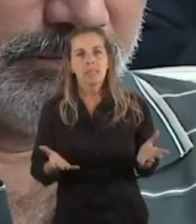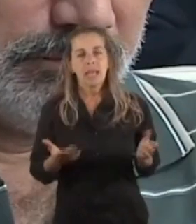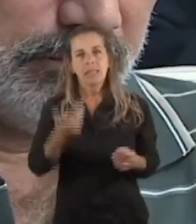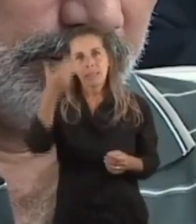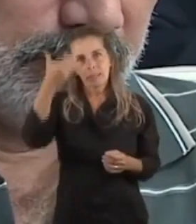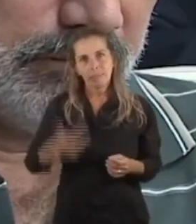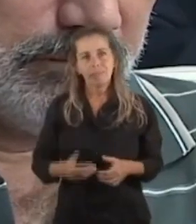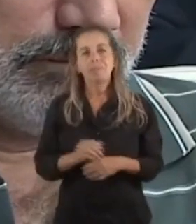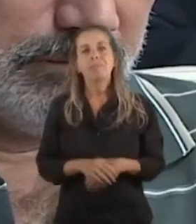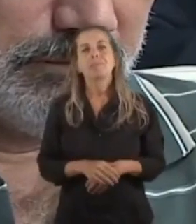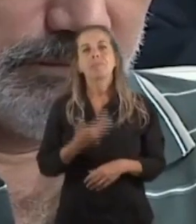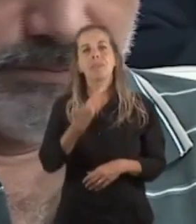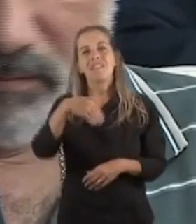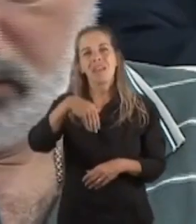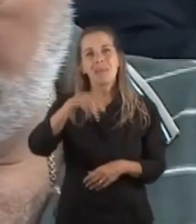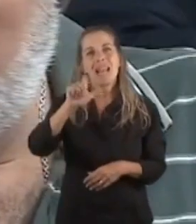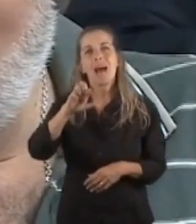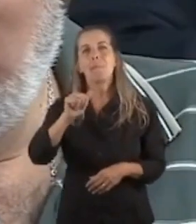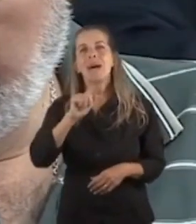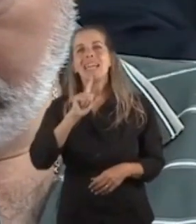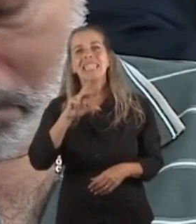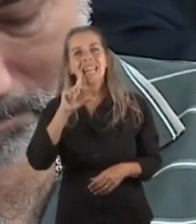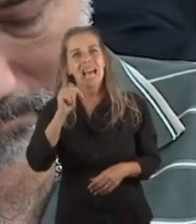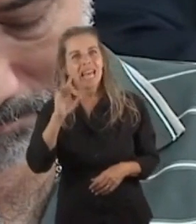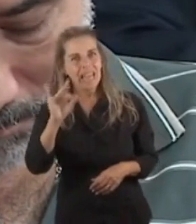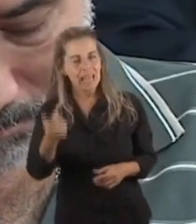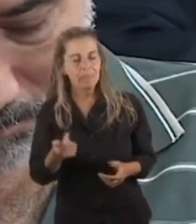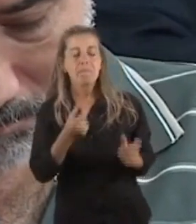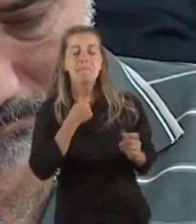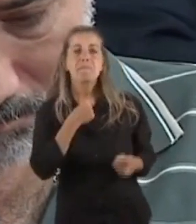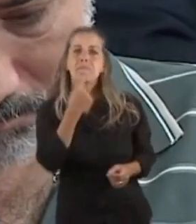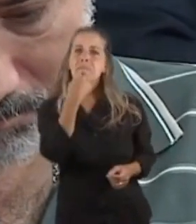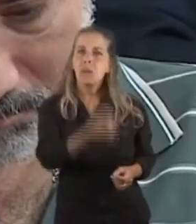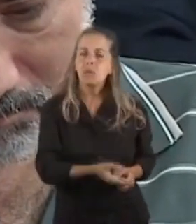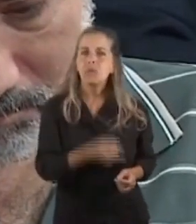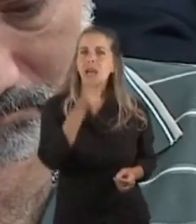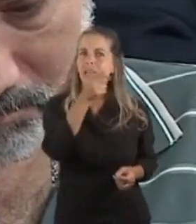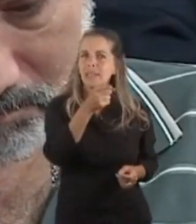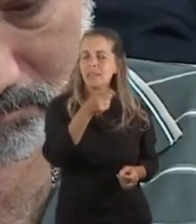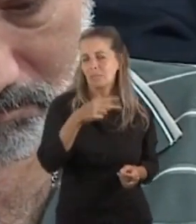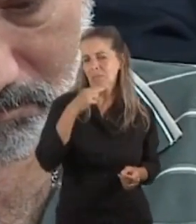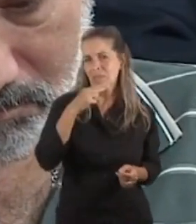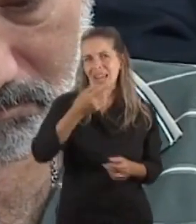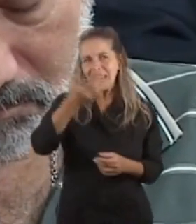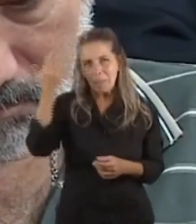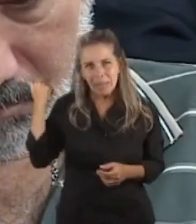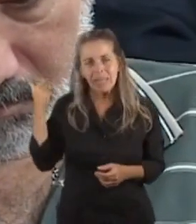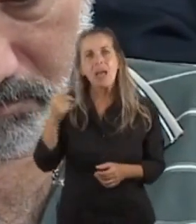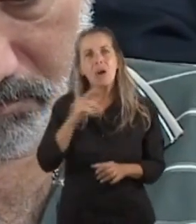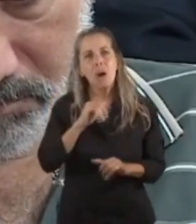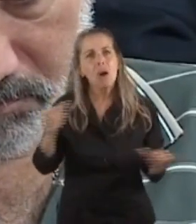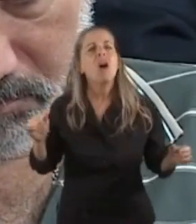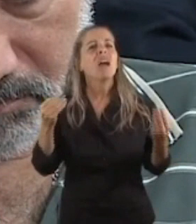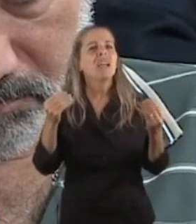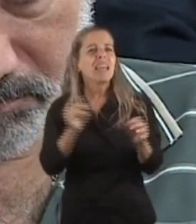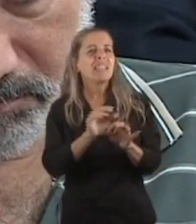walman de la patria bien bueno consultarte por esto que se ha conocido el viernes que es el deficit cero